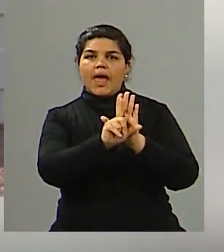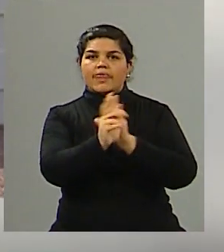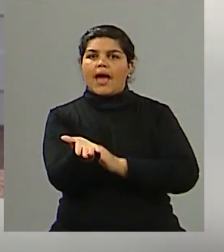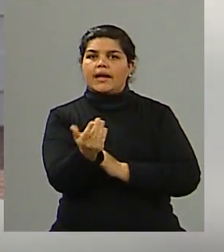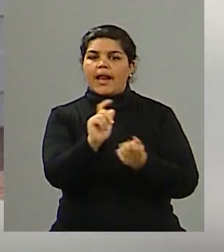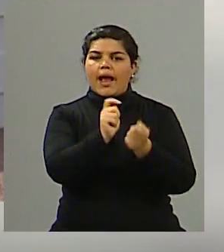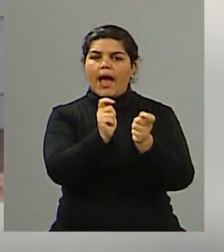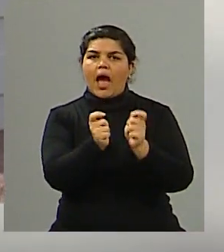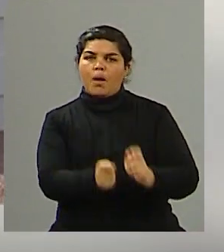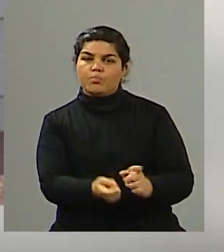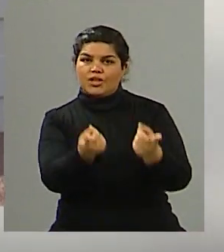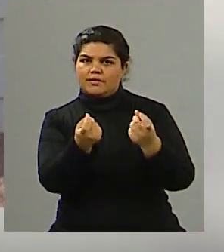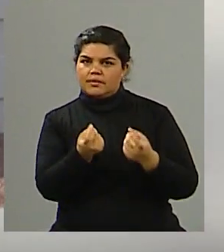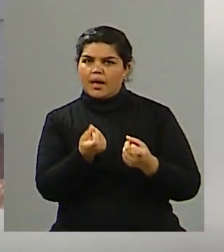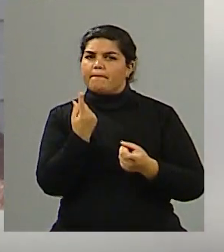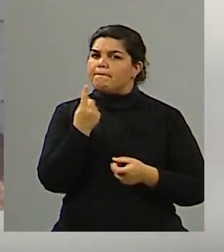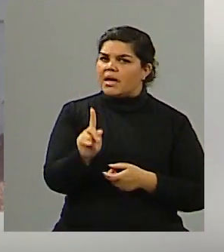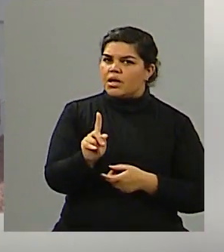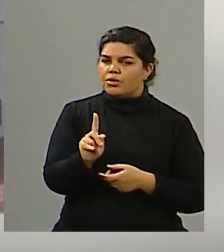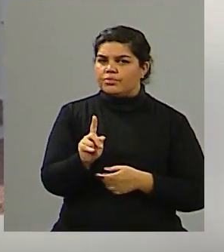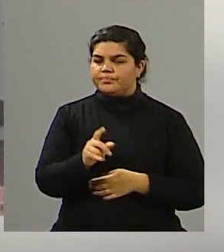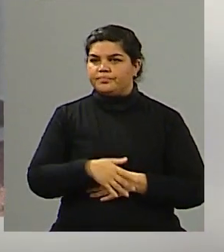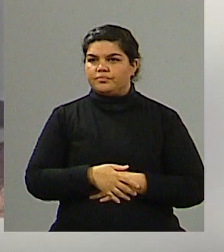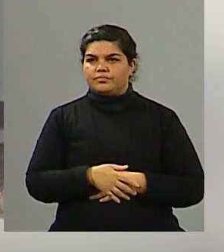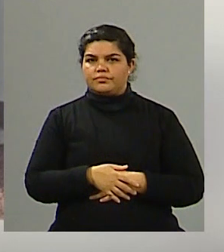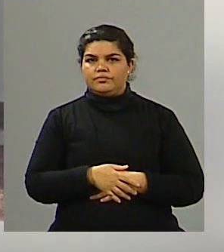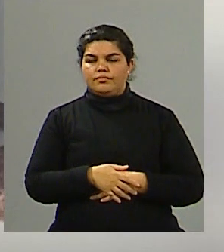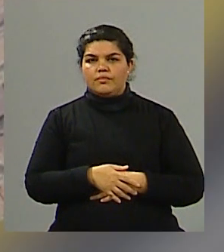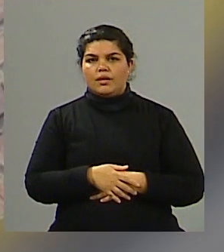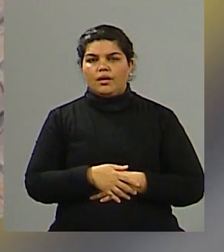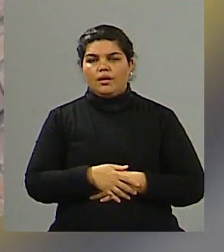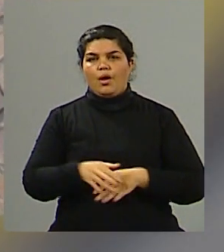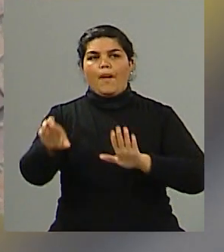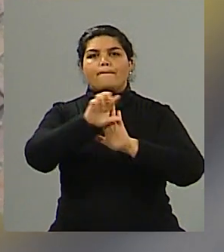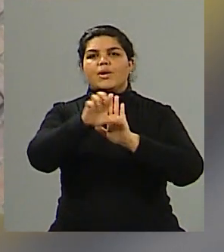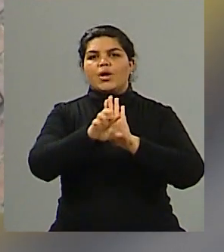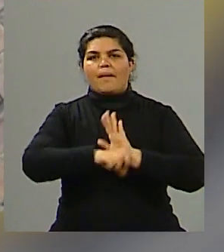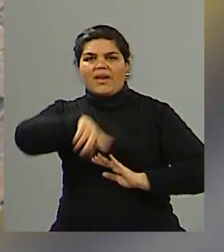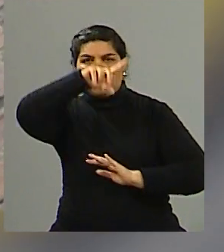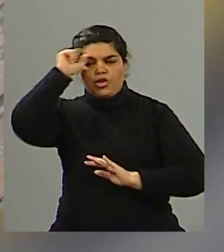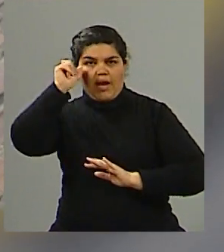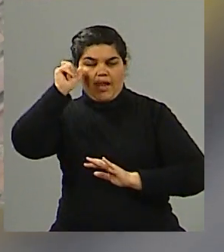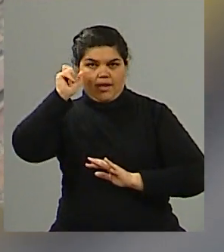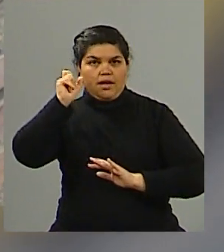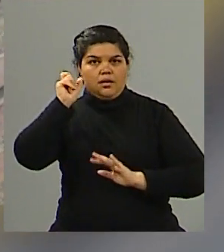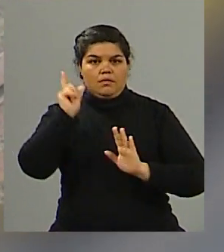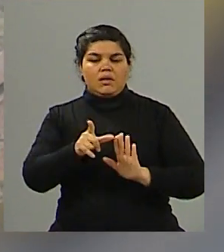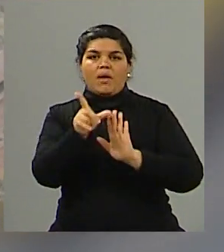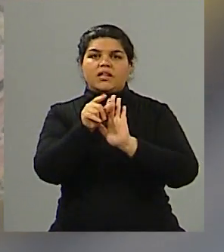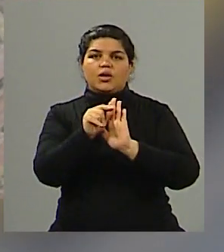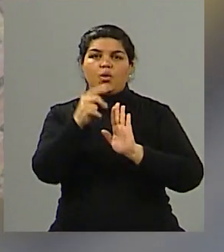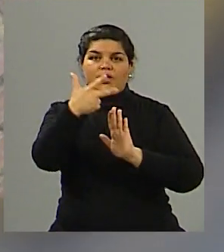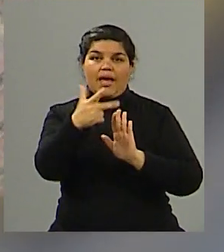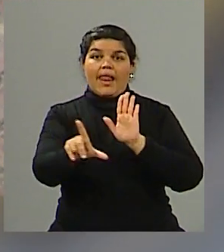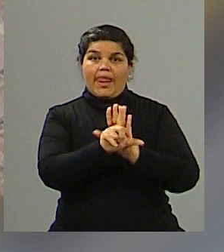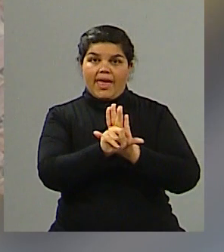cuenta su obligación de implementar un programa nacional de alquiler social que ya estaba legislado, que está en el título 3 de la ley de